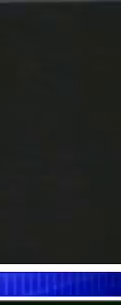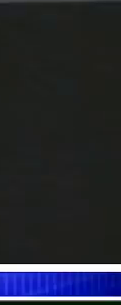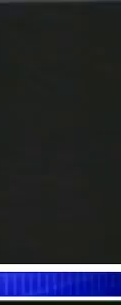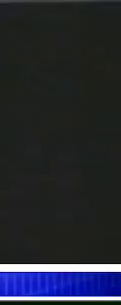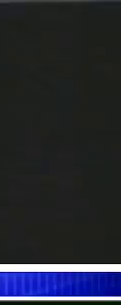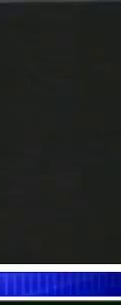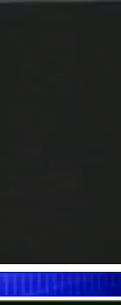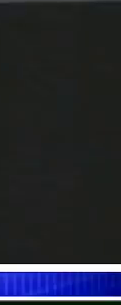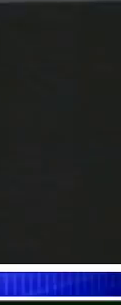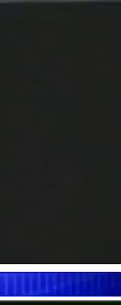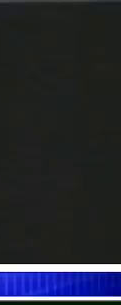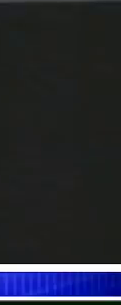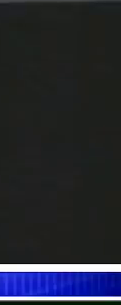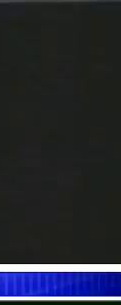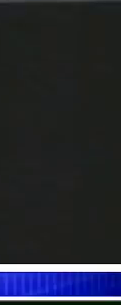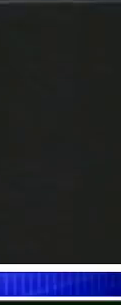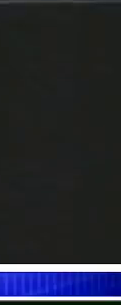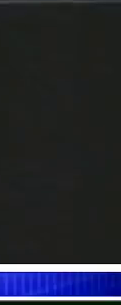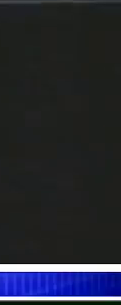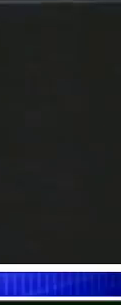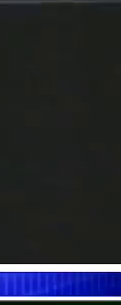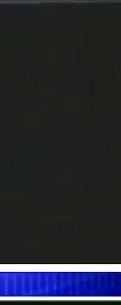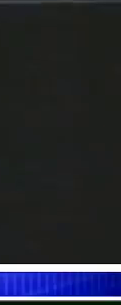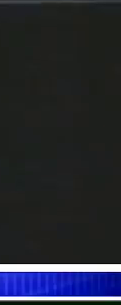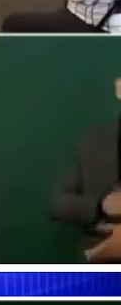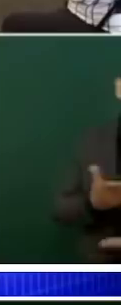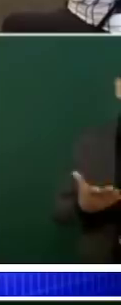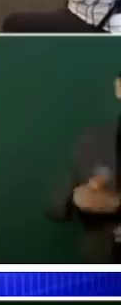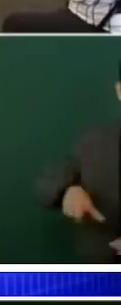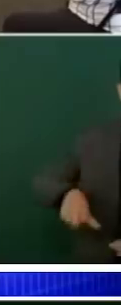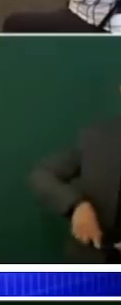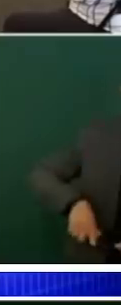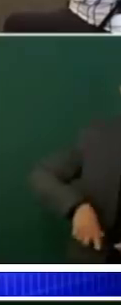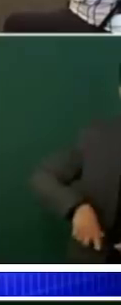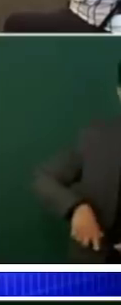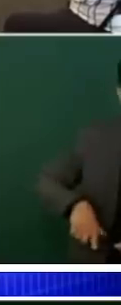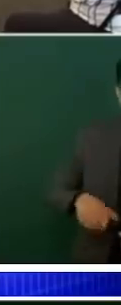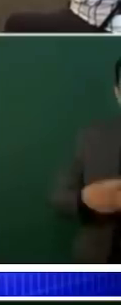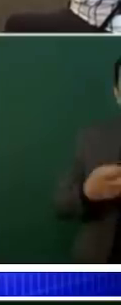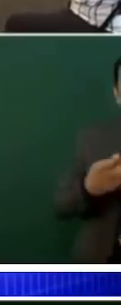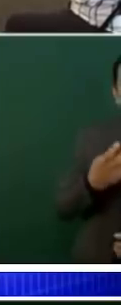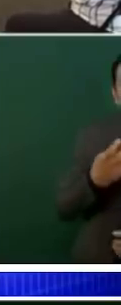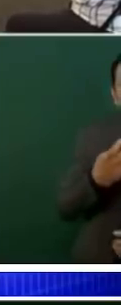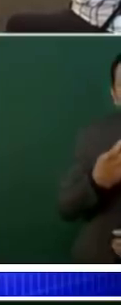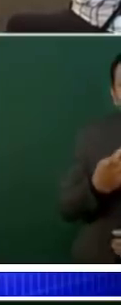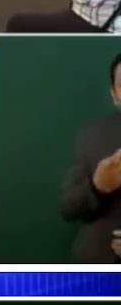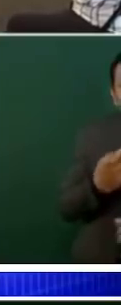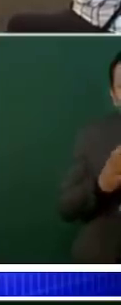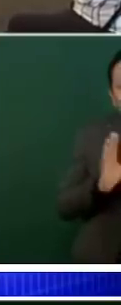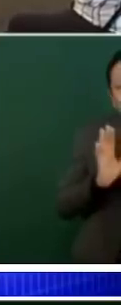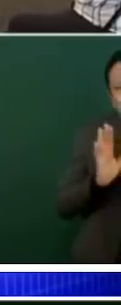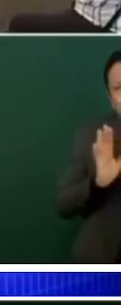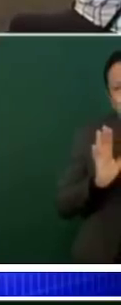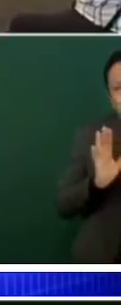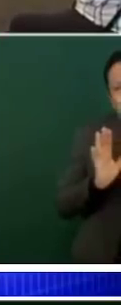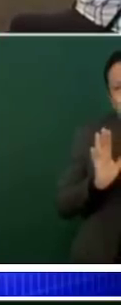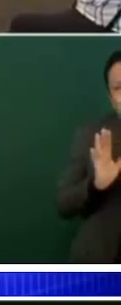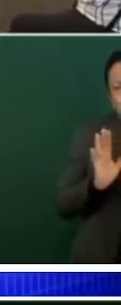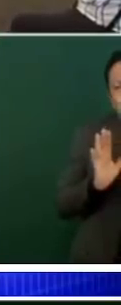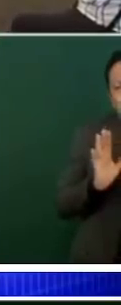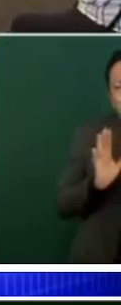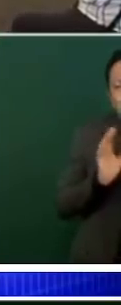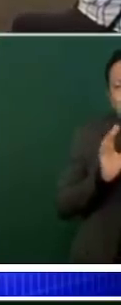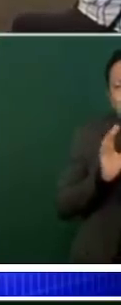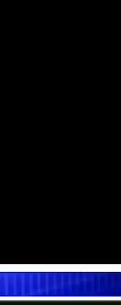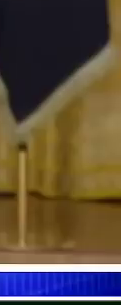que se mueven a nivel internacional y que tienen la Mira ya en el presidente Obrador porque no ha seguido el librito que les